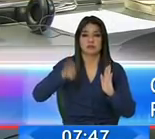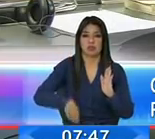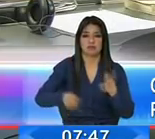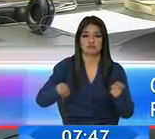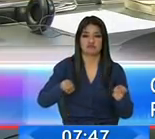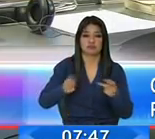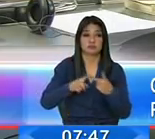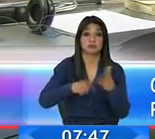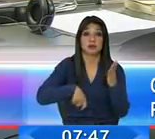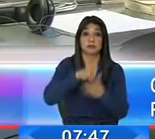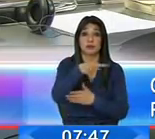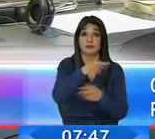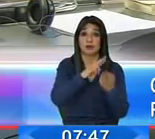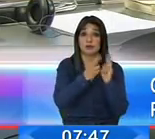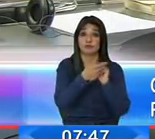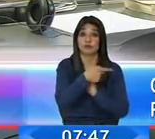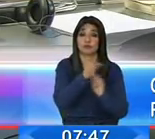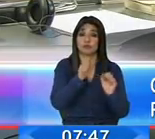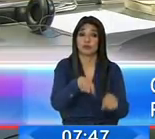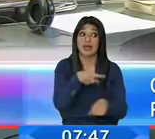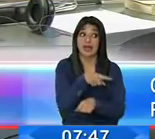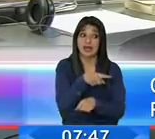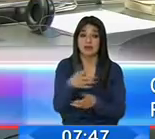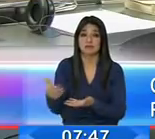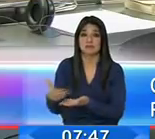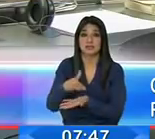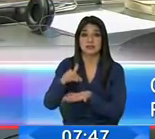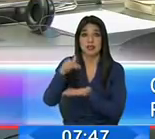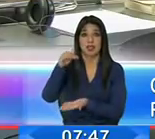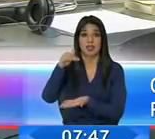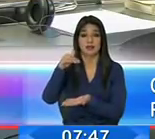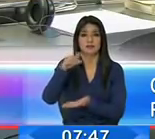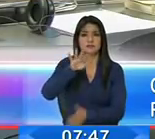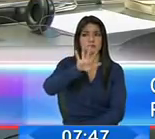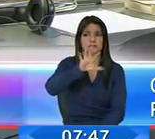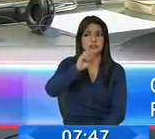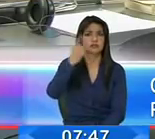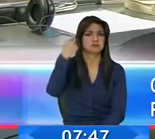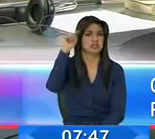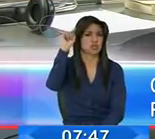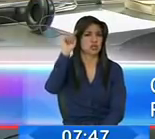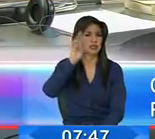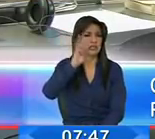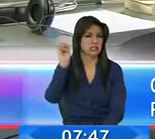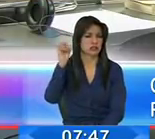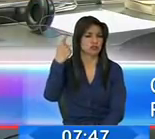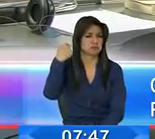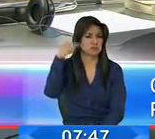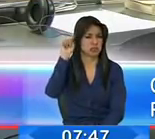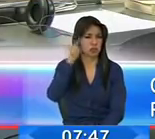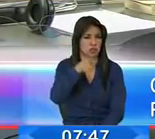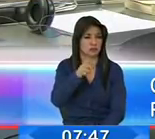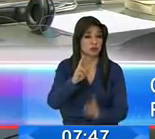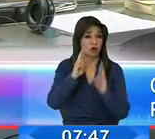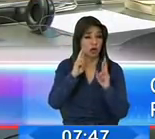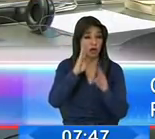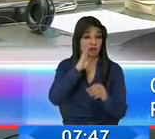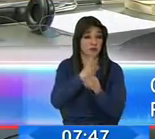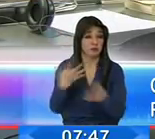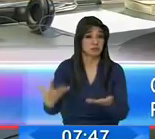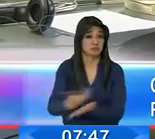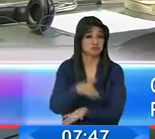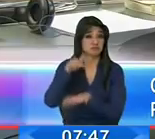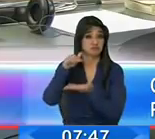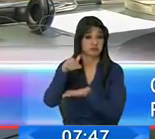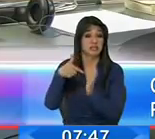se apruebe esta reforma, porque por lo menos con 500 millones, un poco más, que es lo que se espera obtener en esta reforma,